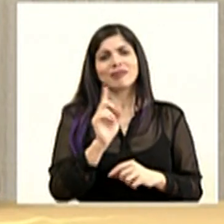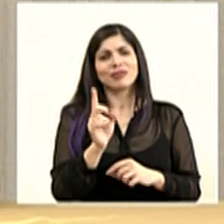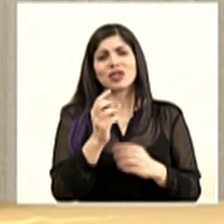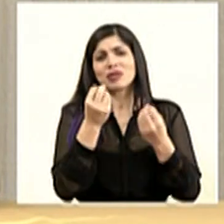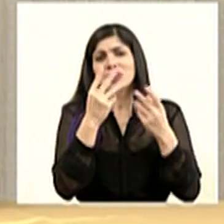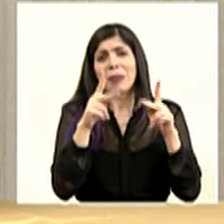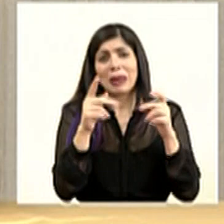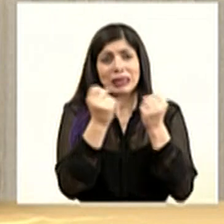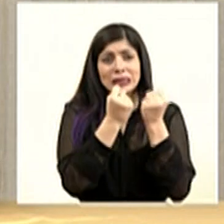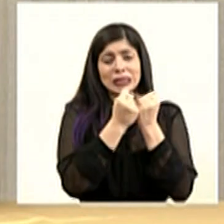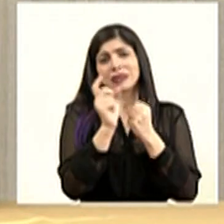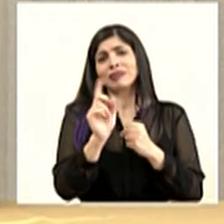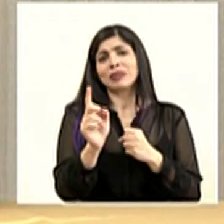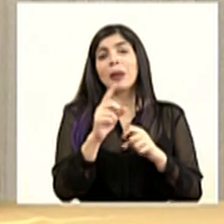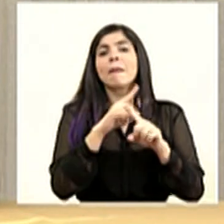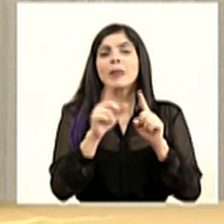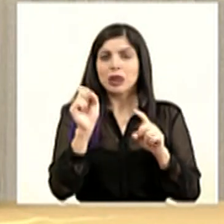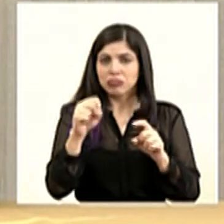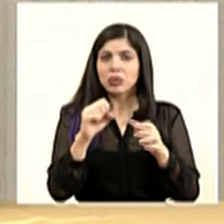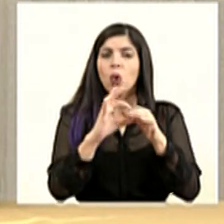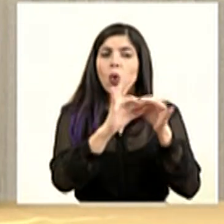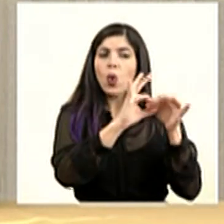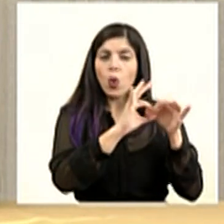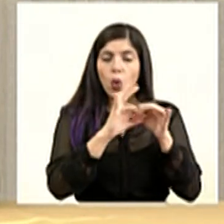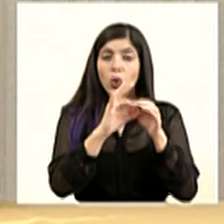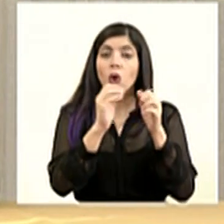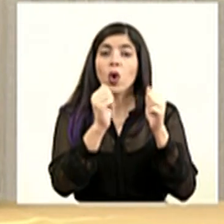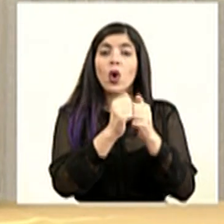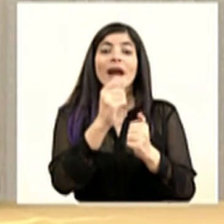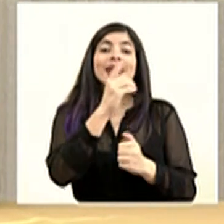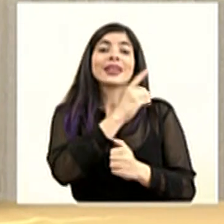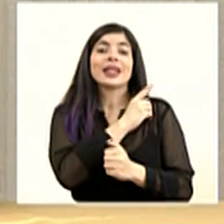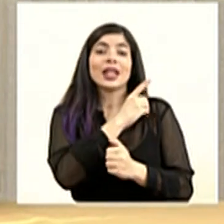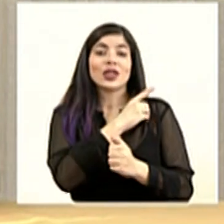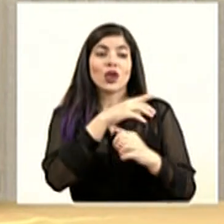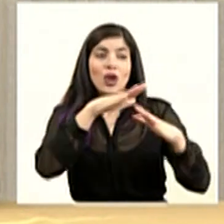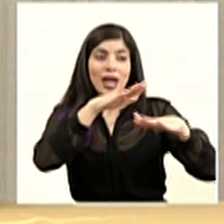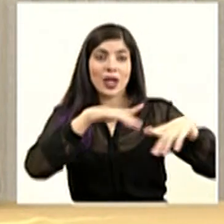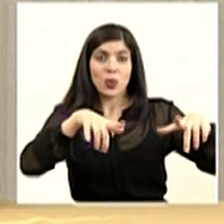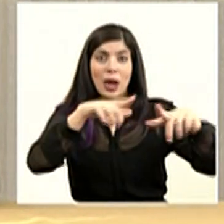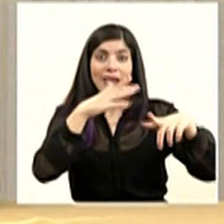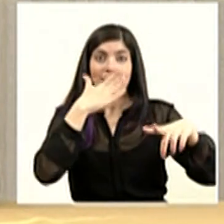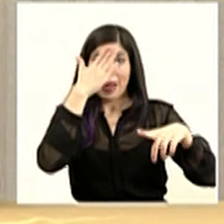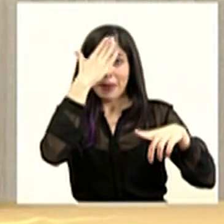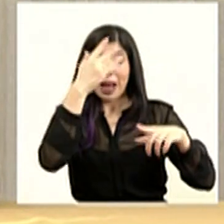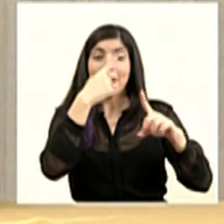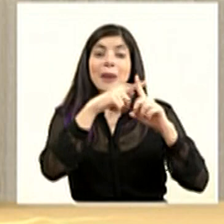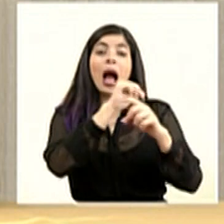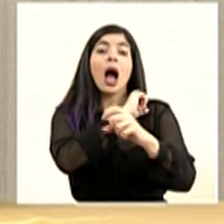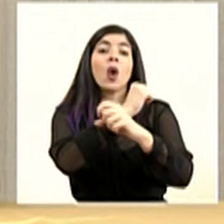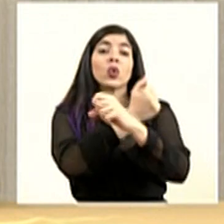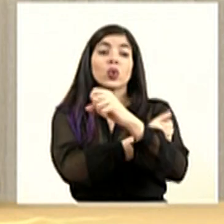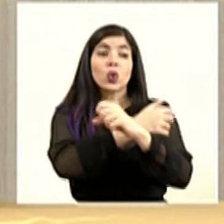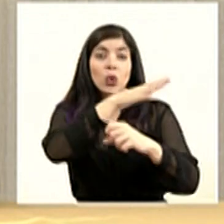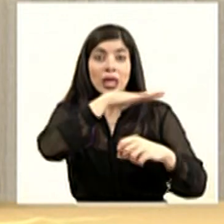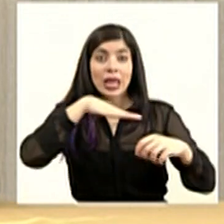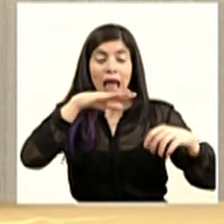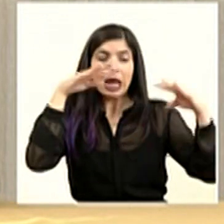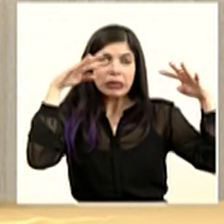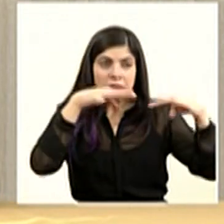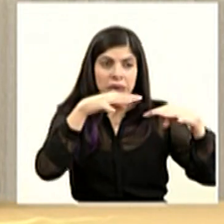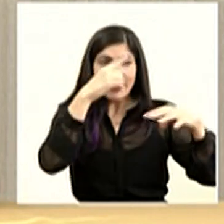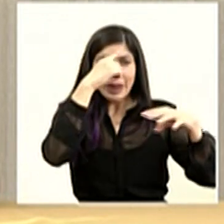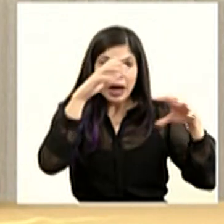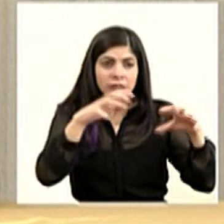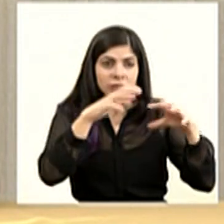poblacional, pero sí estamos en coordinación con el director, la directora de área de Talamanca y todas las autoridades locales para hacer todas las acciones